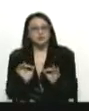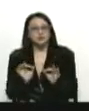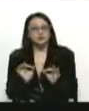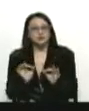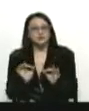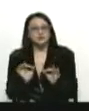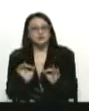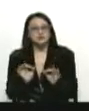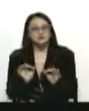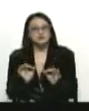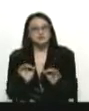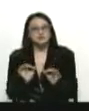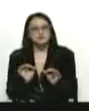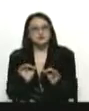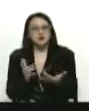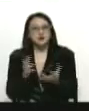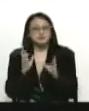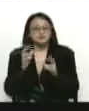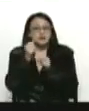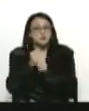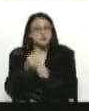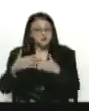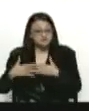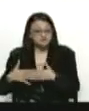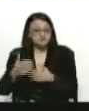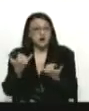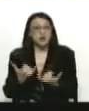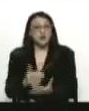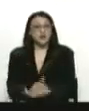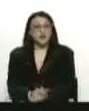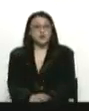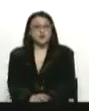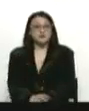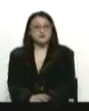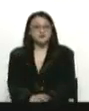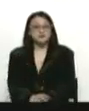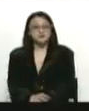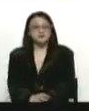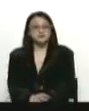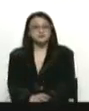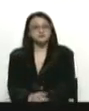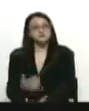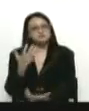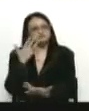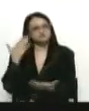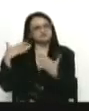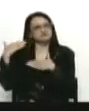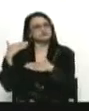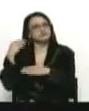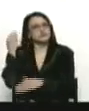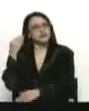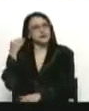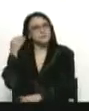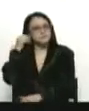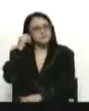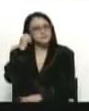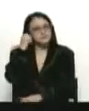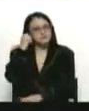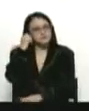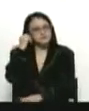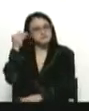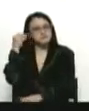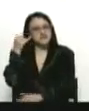es el panorama que nos espera a nosotros de aquí en adelante. Cuando miras hacia atrás y piensa en lo que fue o lo que